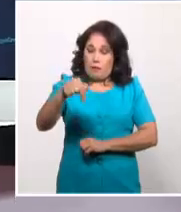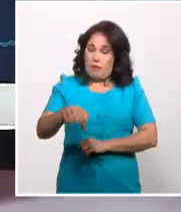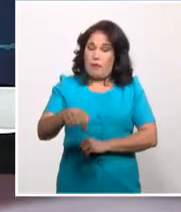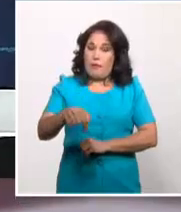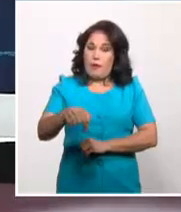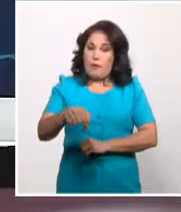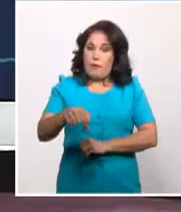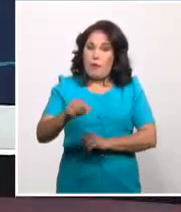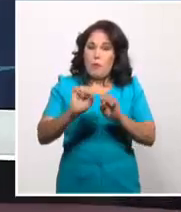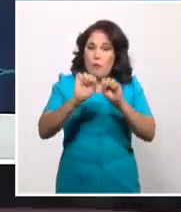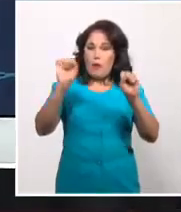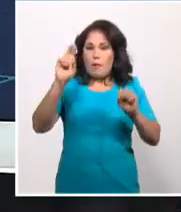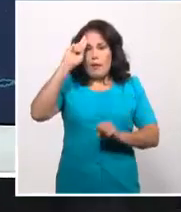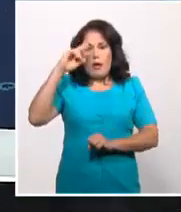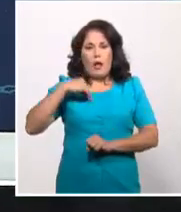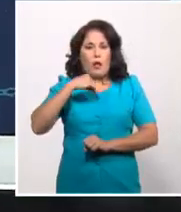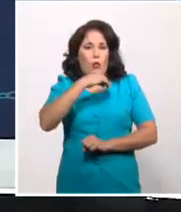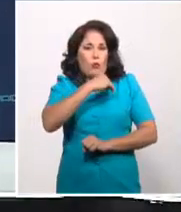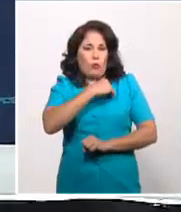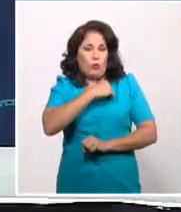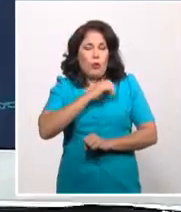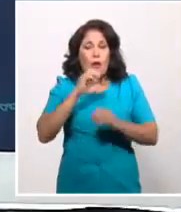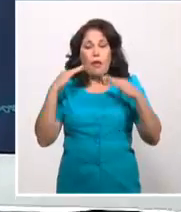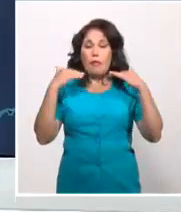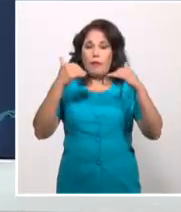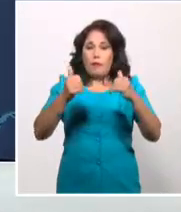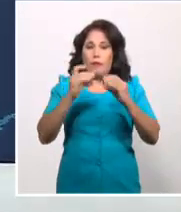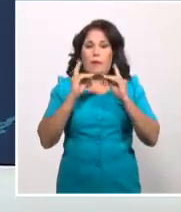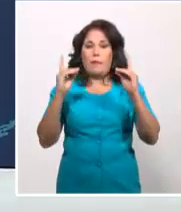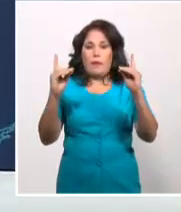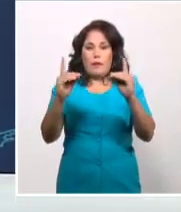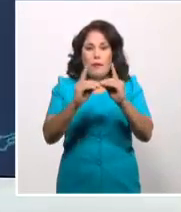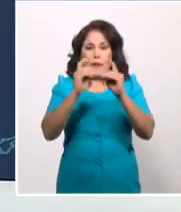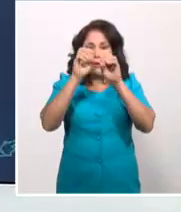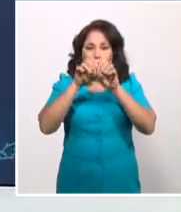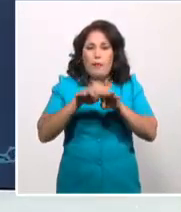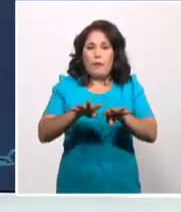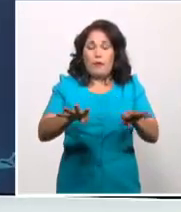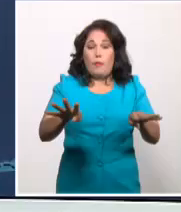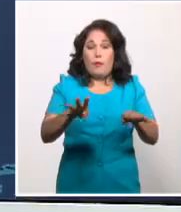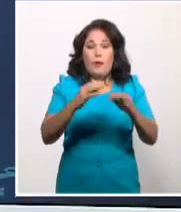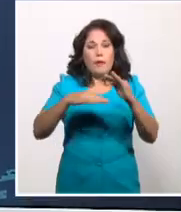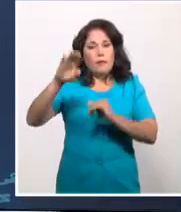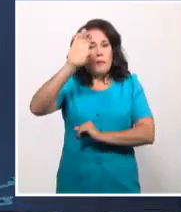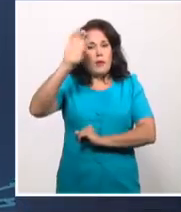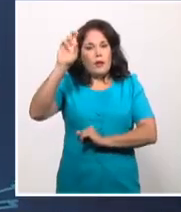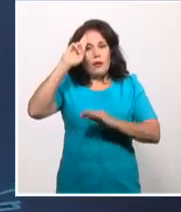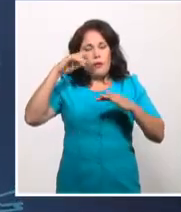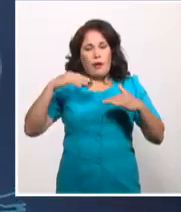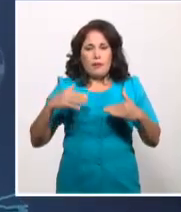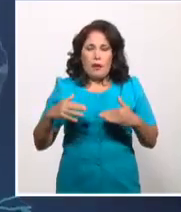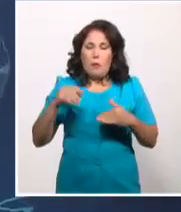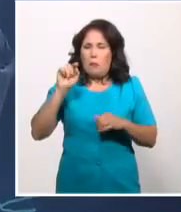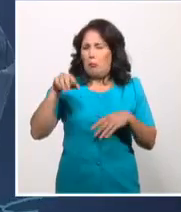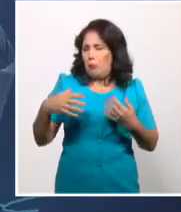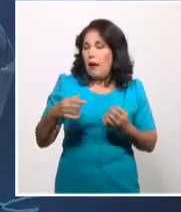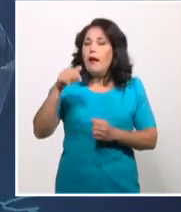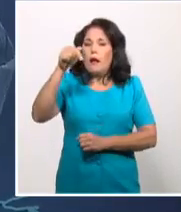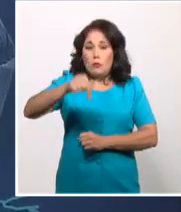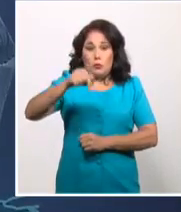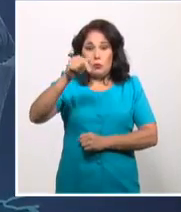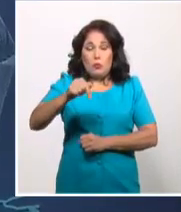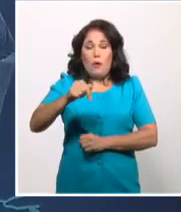en esta mañana el doctor Francisco Durán, director del Departamento de Epidemiología del Ministerio de Salud Pública, para actualizarnos acerca